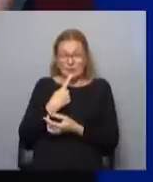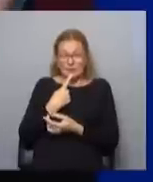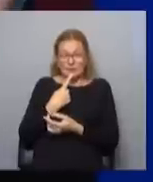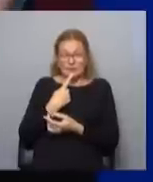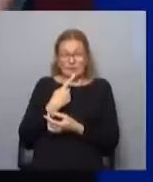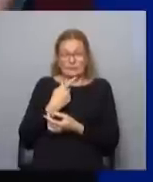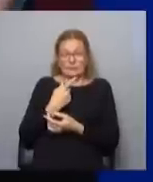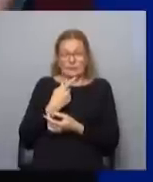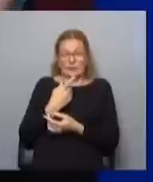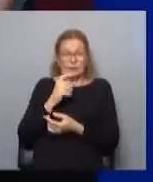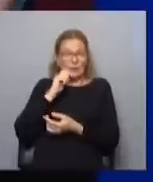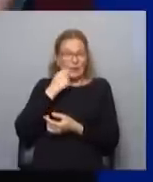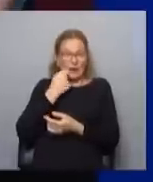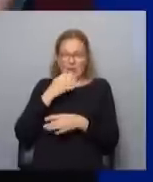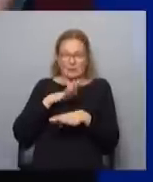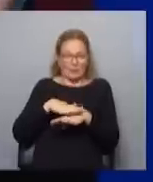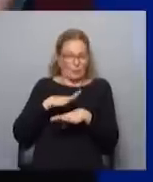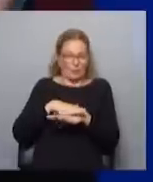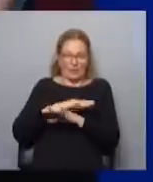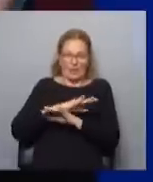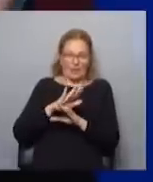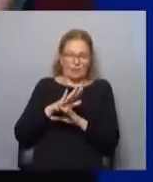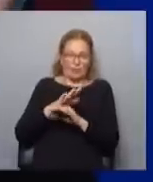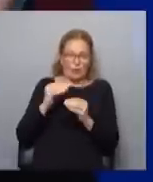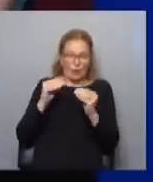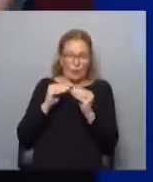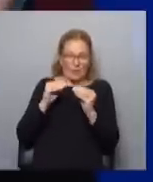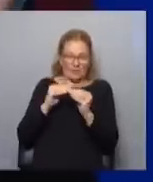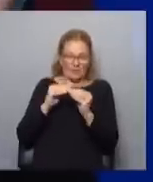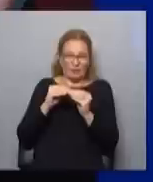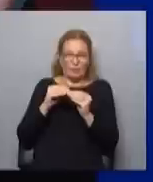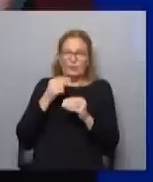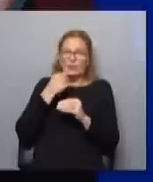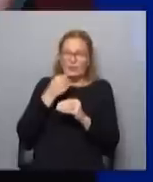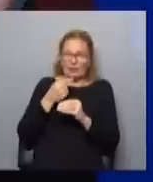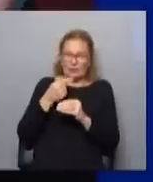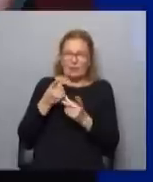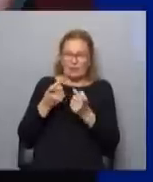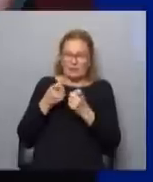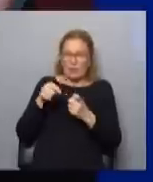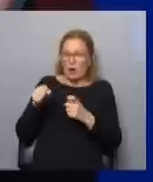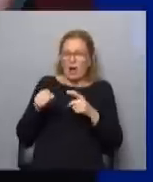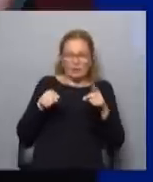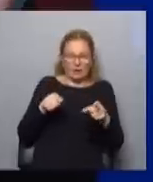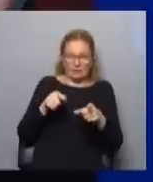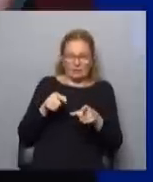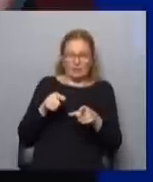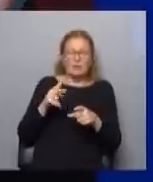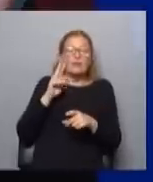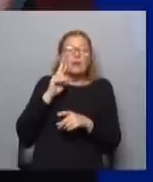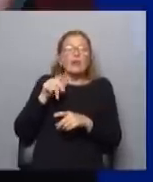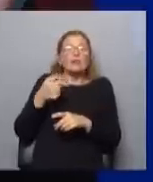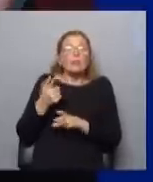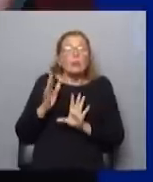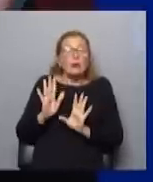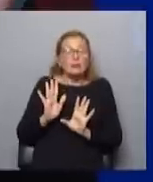nos encanta asumir responsabilidades cuando los compañeros son los que te dicen que precisamos acaba ya se verá ha llegado